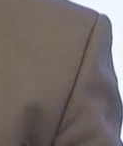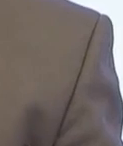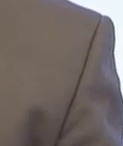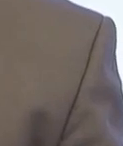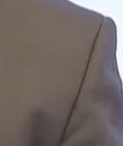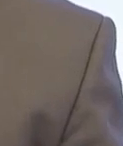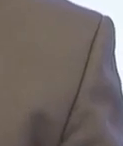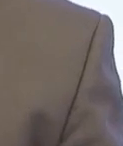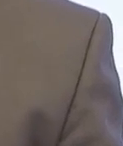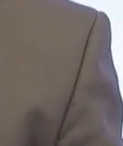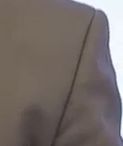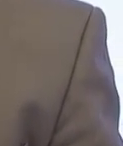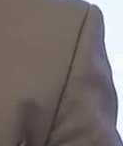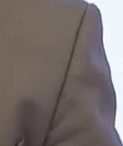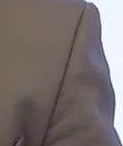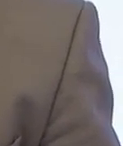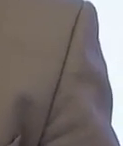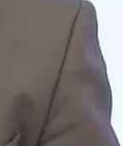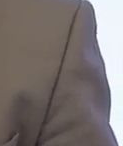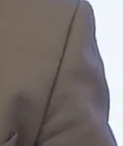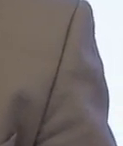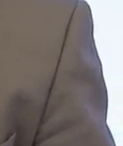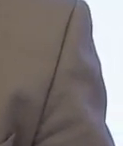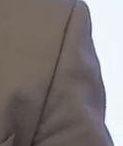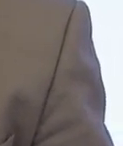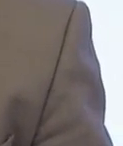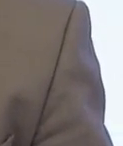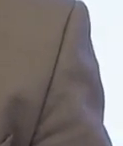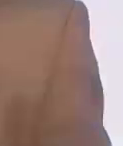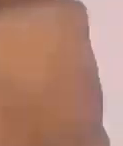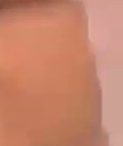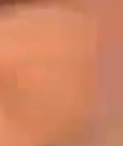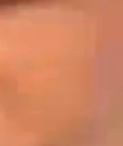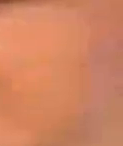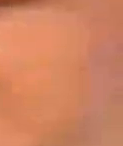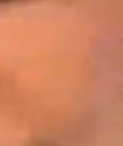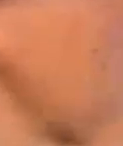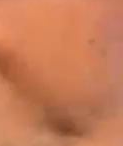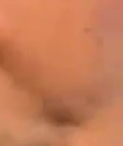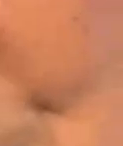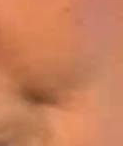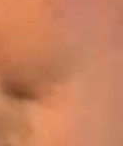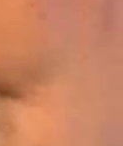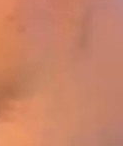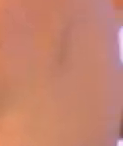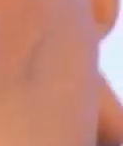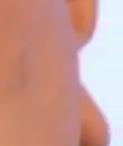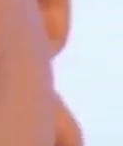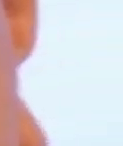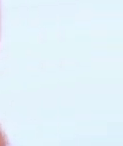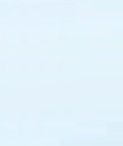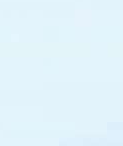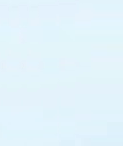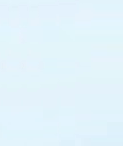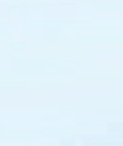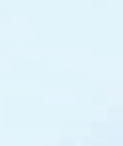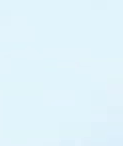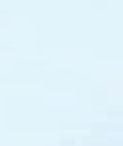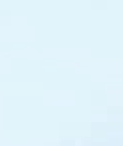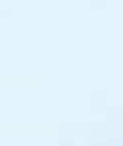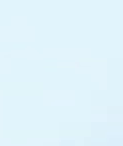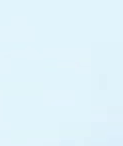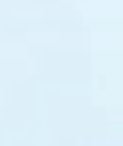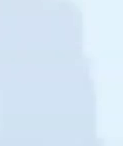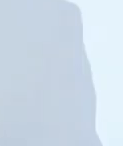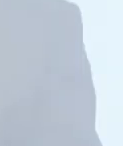coautor del feriado bancario que tanto daño le hizo al Ecuador con miles de migrantes que huían